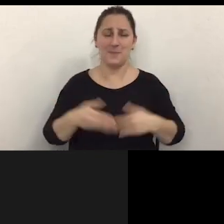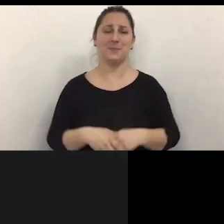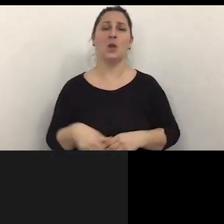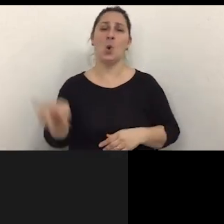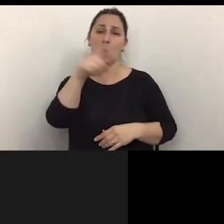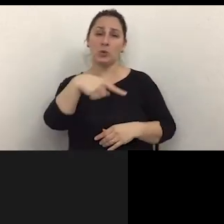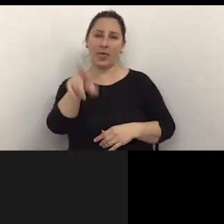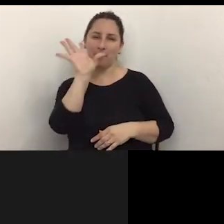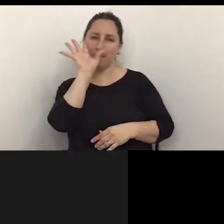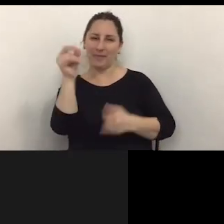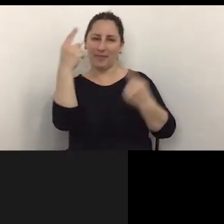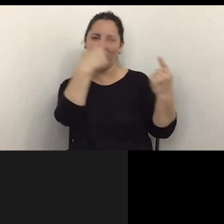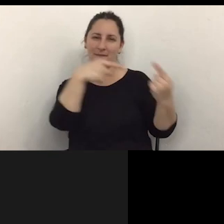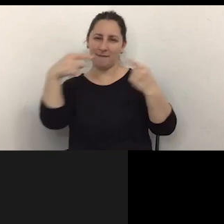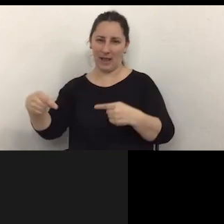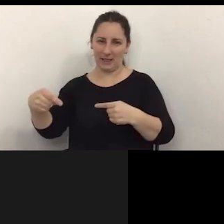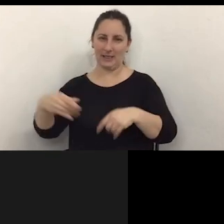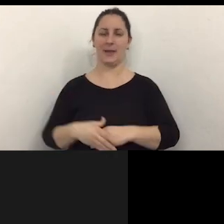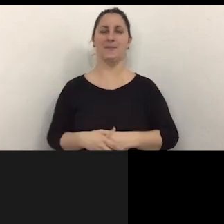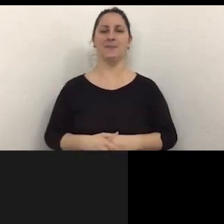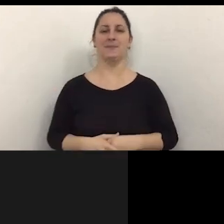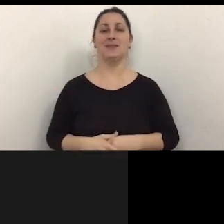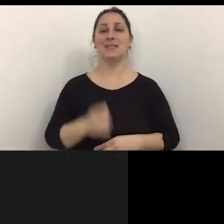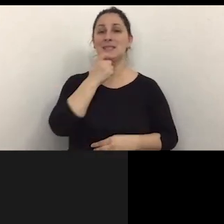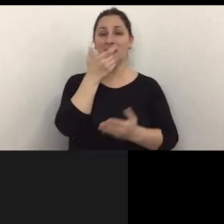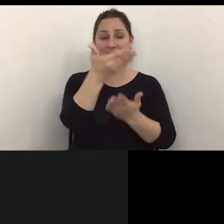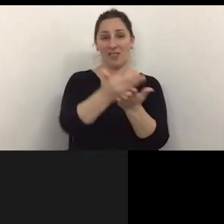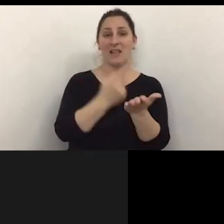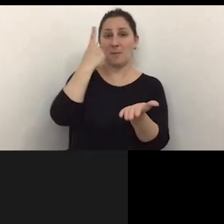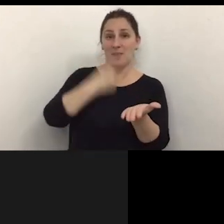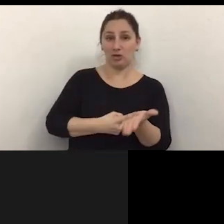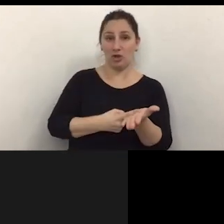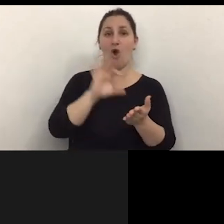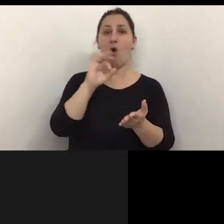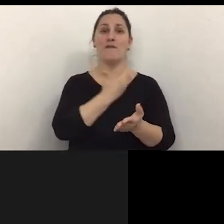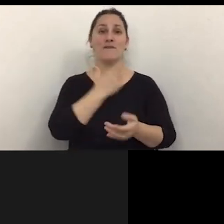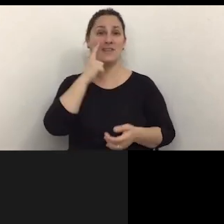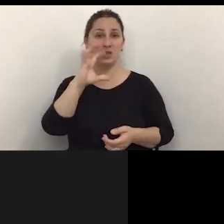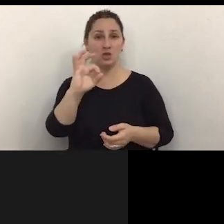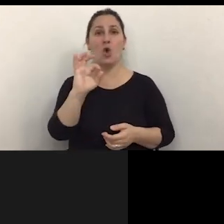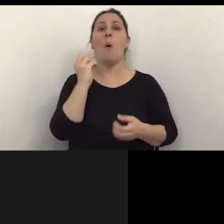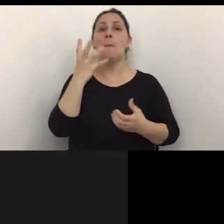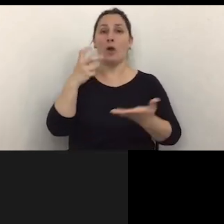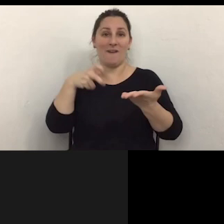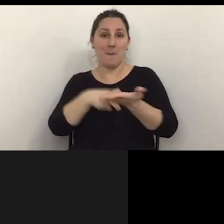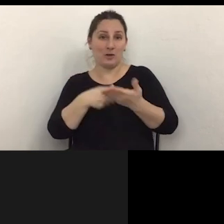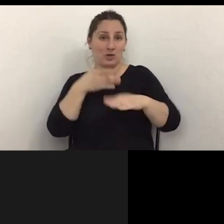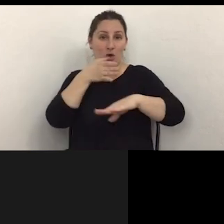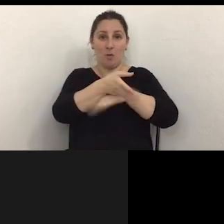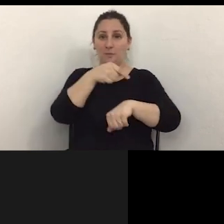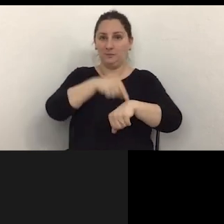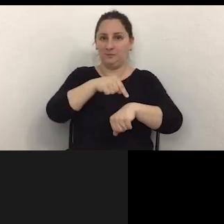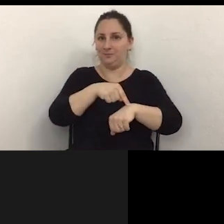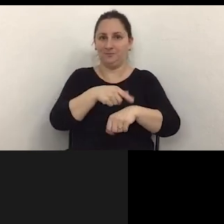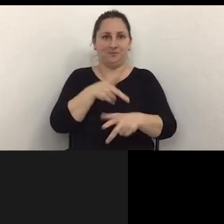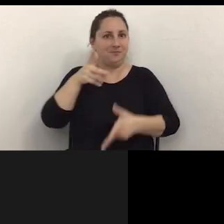si en la determinación de oficio, calculo, porque en la inspección no pueden hablar absolutamente nada, pero en la